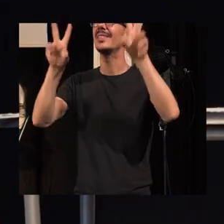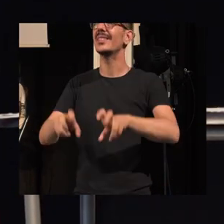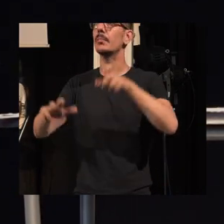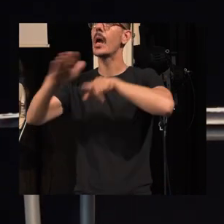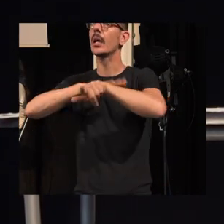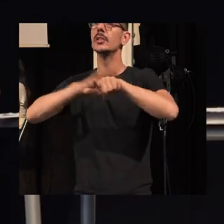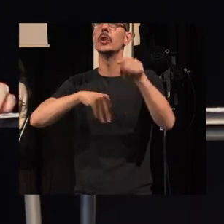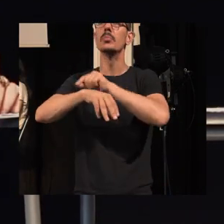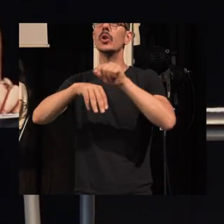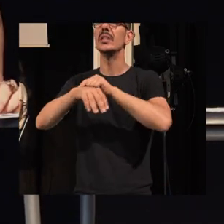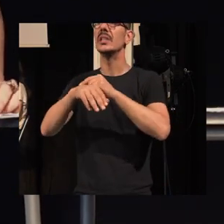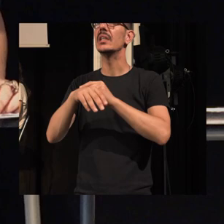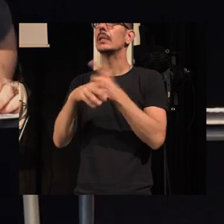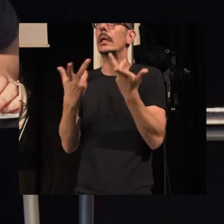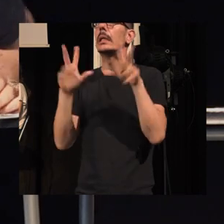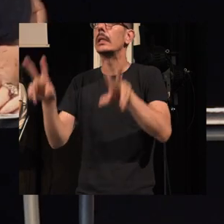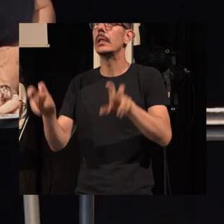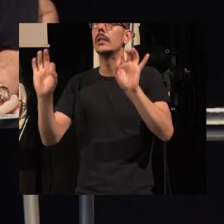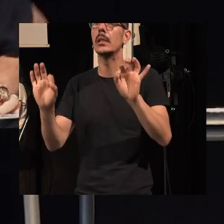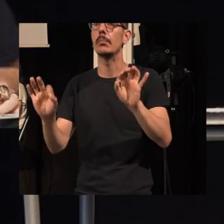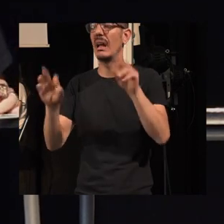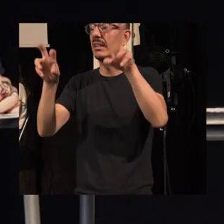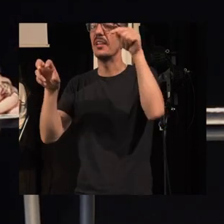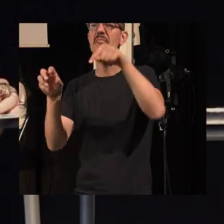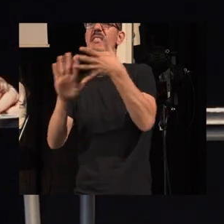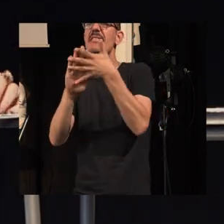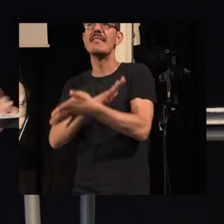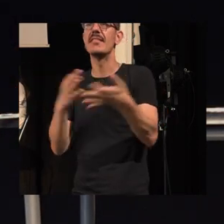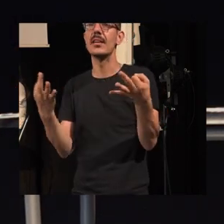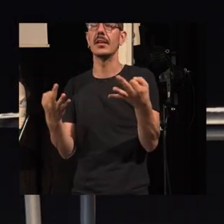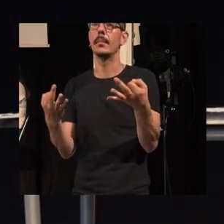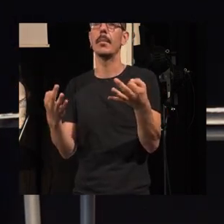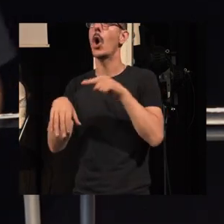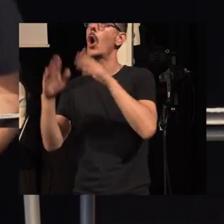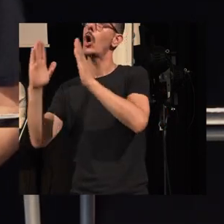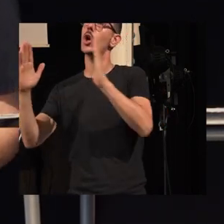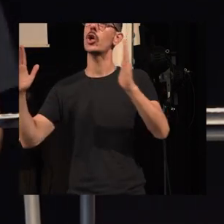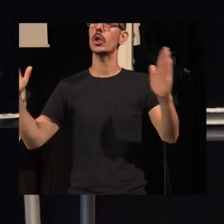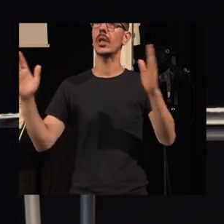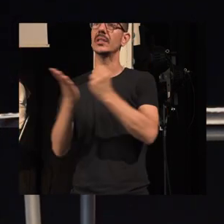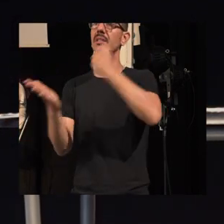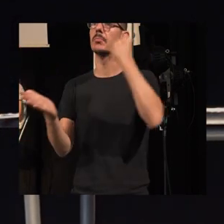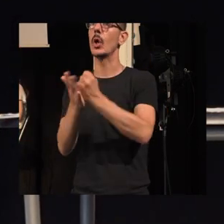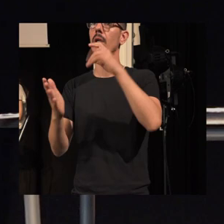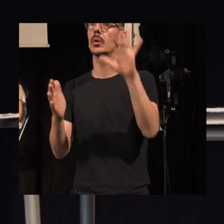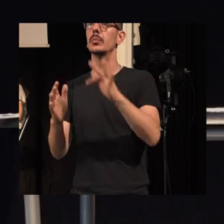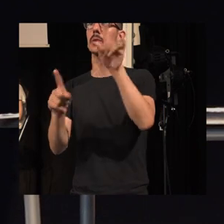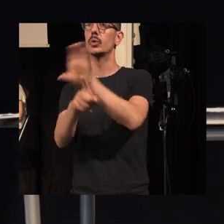del asunto? Y cuando digo del asunto me refiero al orden simbólico y cultural